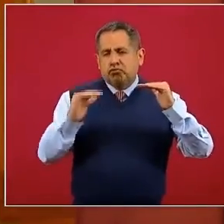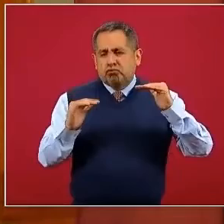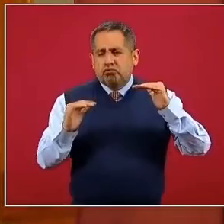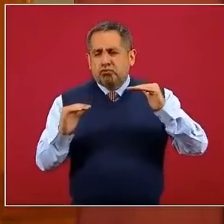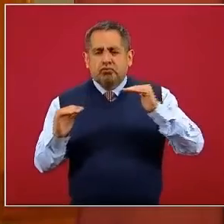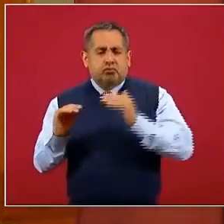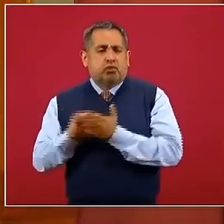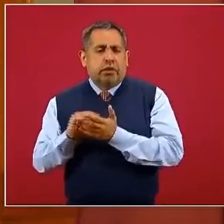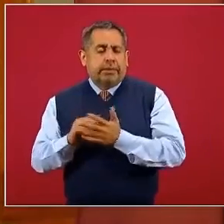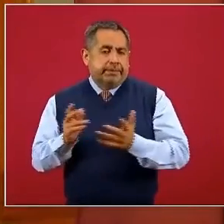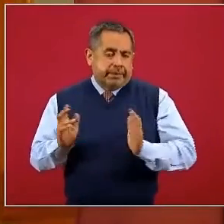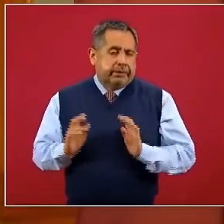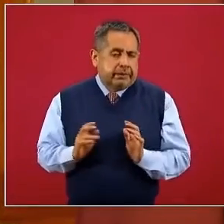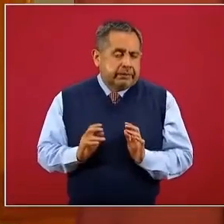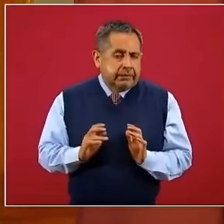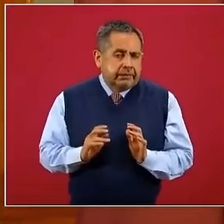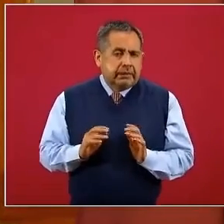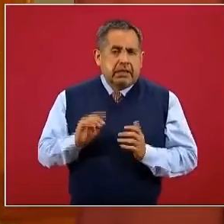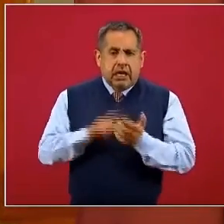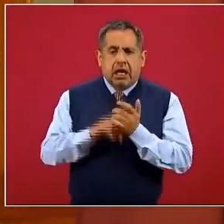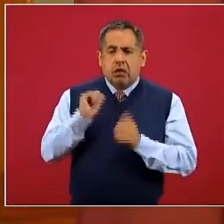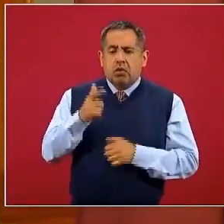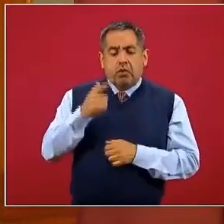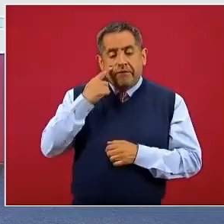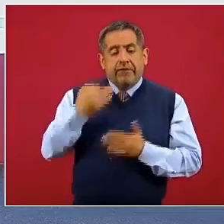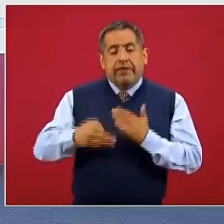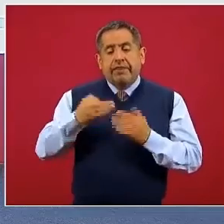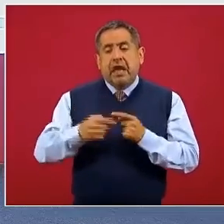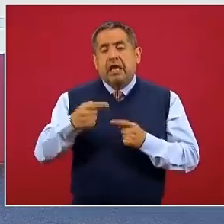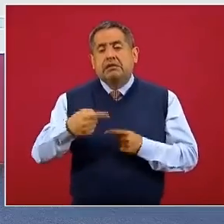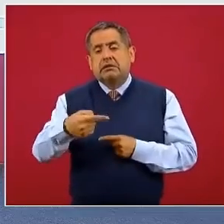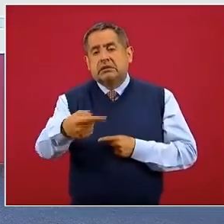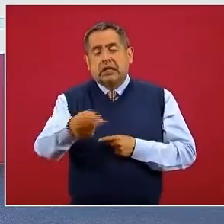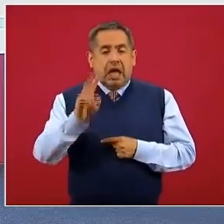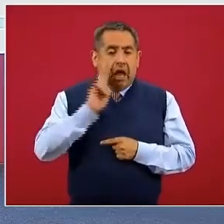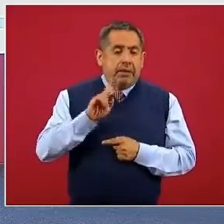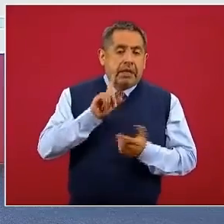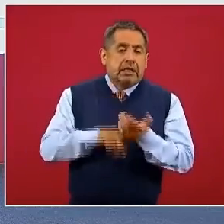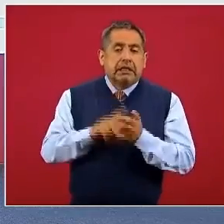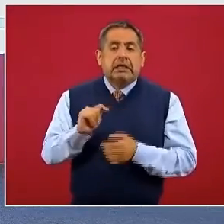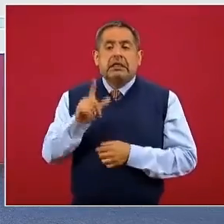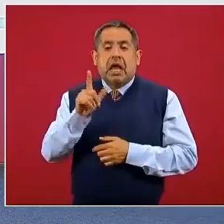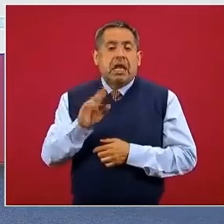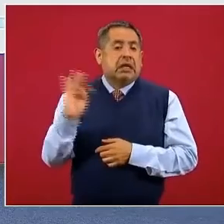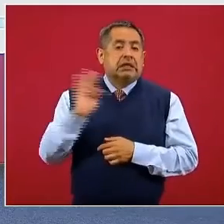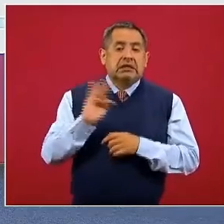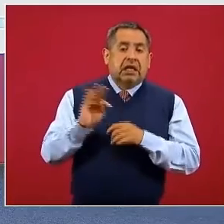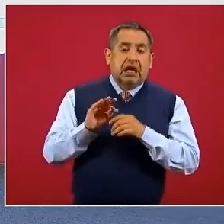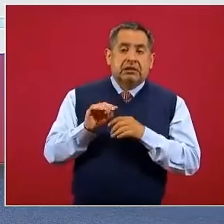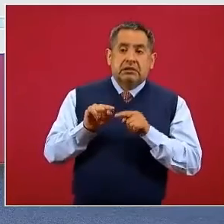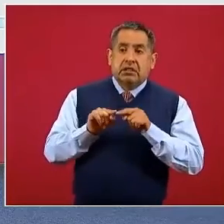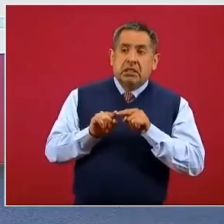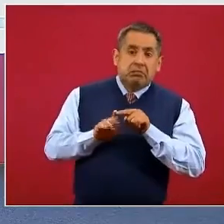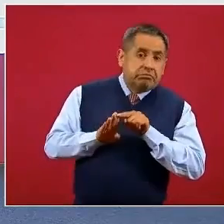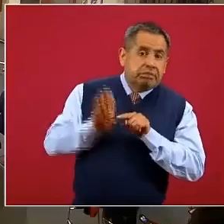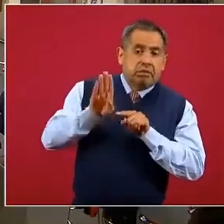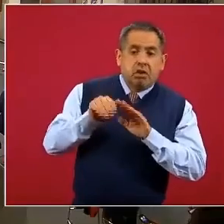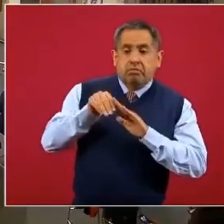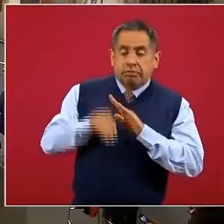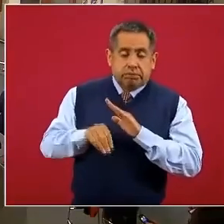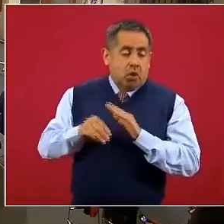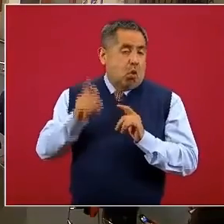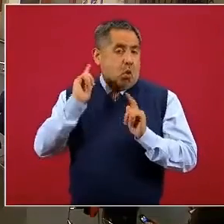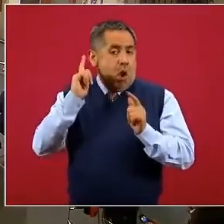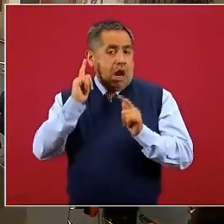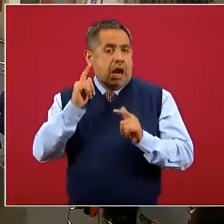42. Sin embargo, todavía tenemos algunos días por delante en el que este comportamiento podría continuar, y de hecho es la expectativa